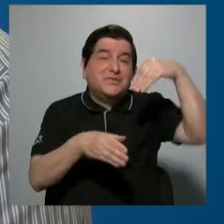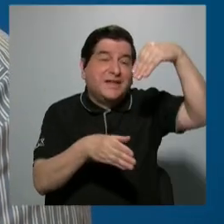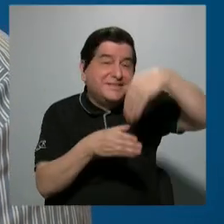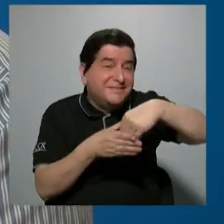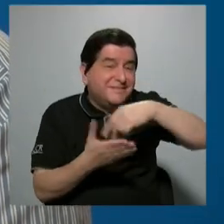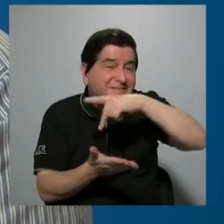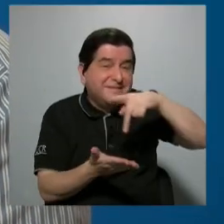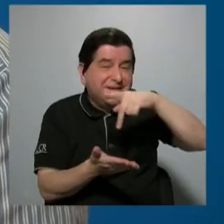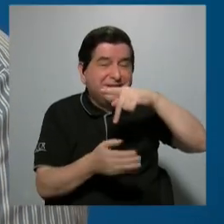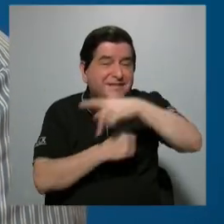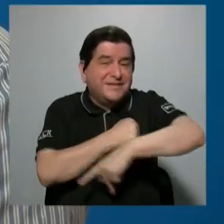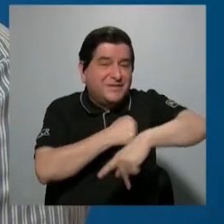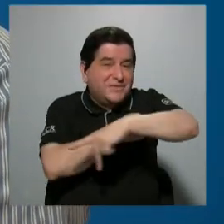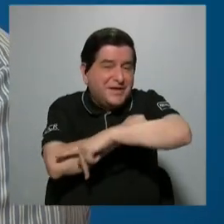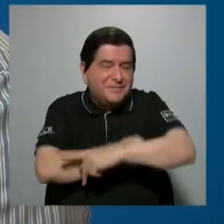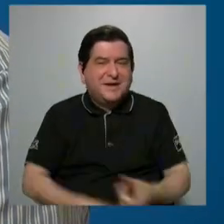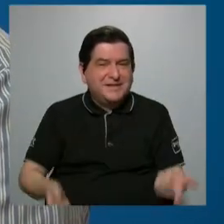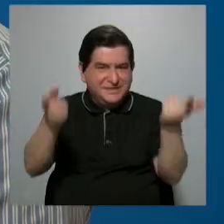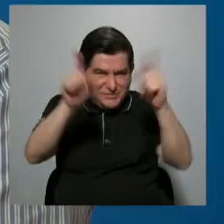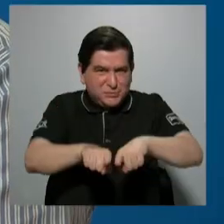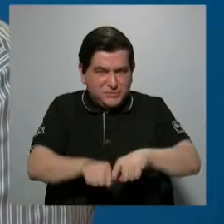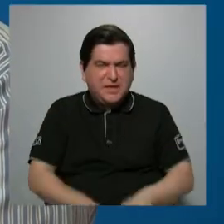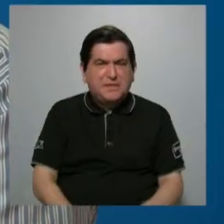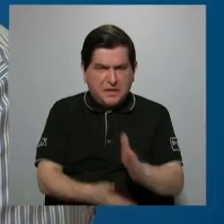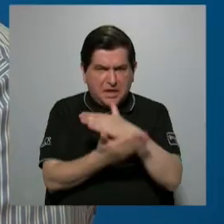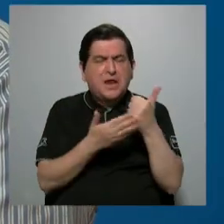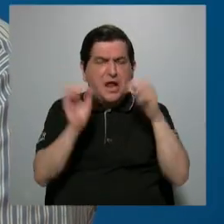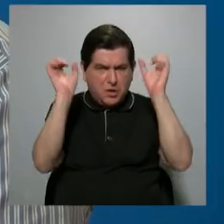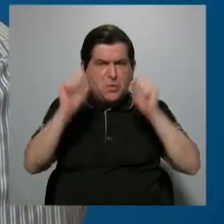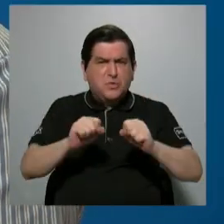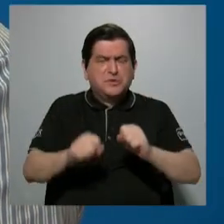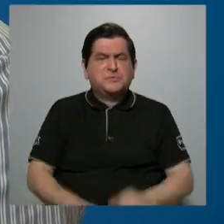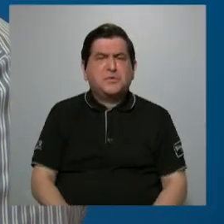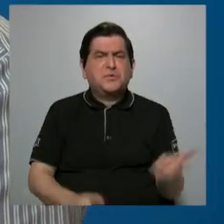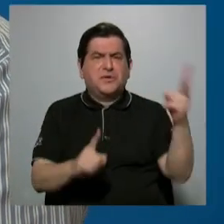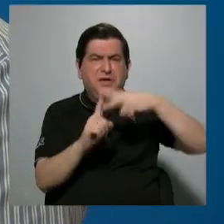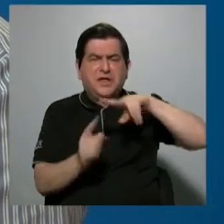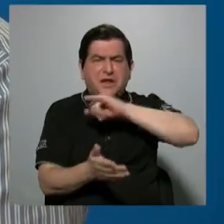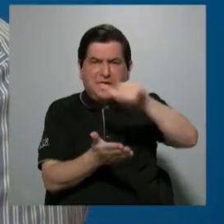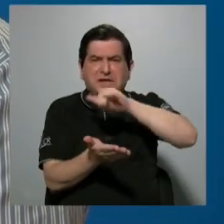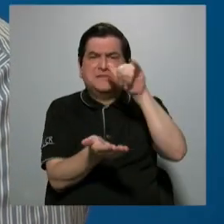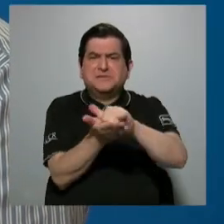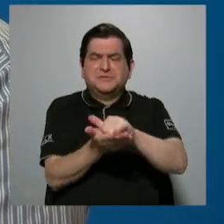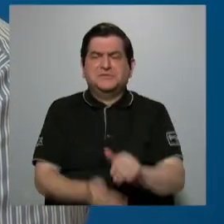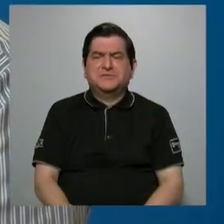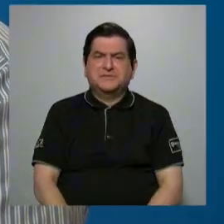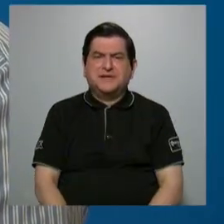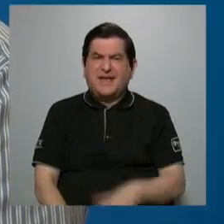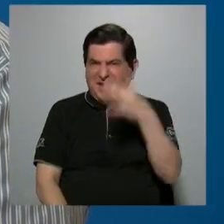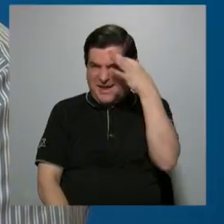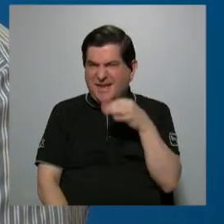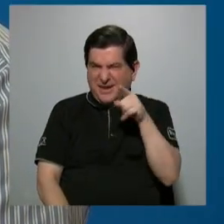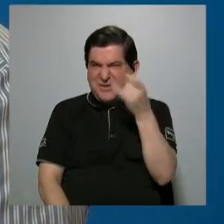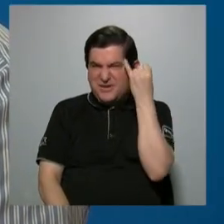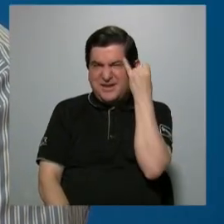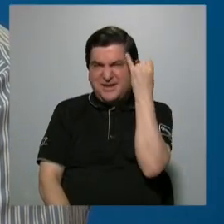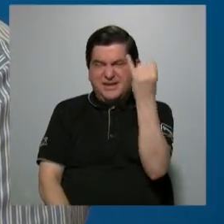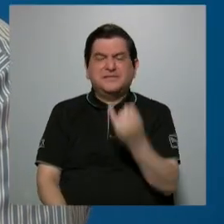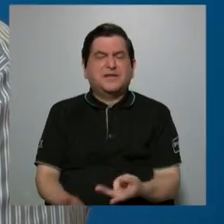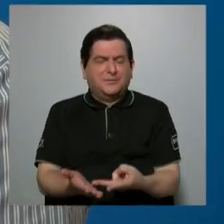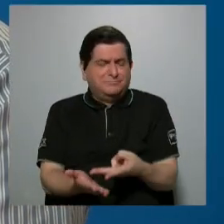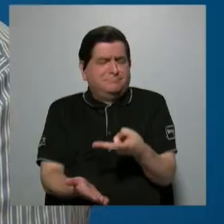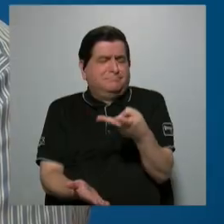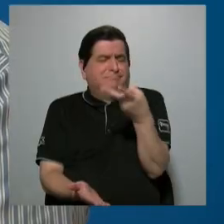donde ocurren las cosas, ¿no? Y algunas de esas sí que se parecen a San José. Entonces, creo que en ese sentido fue muy